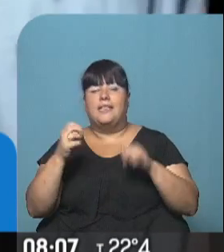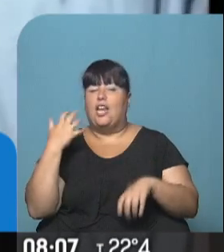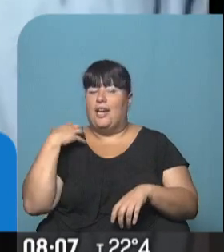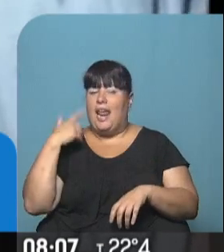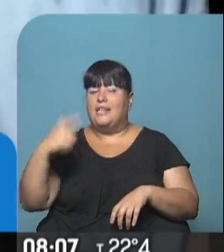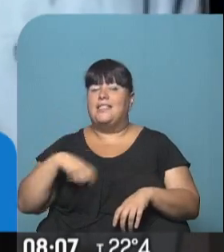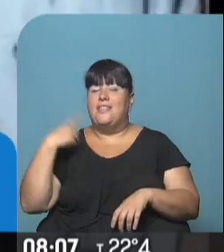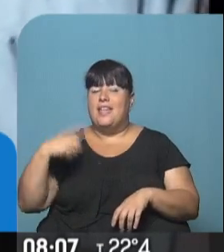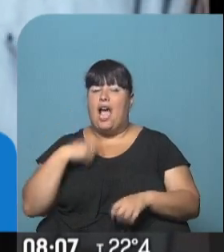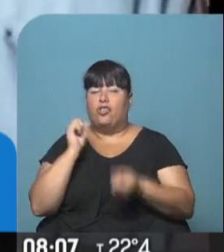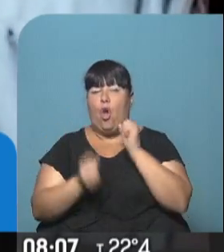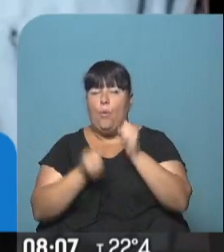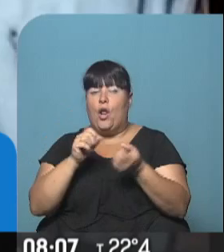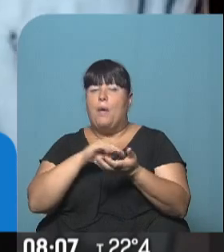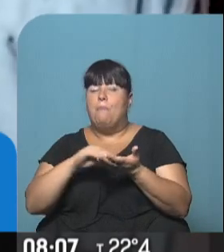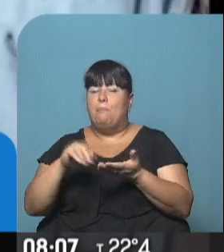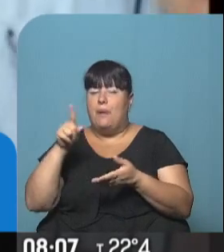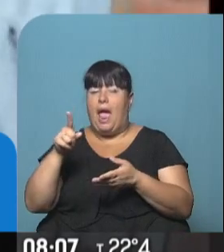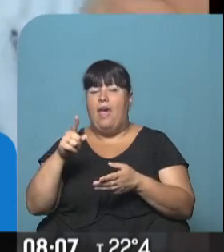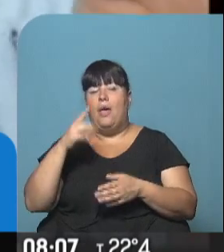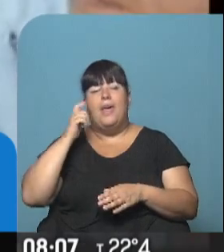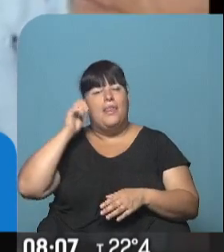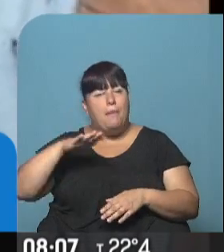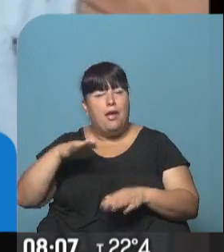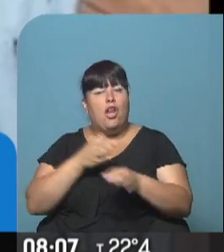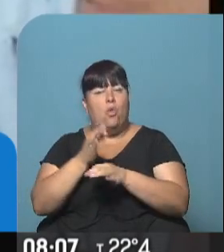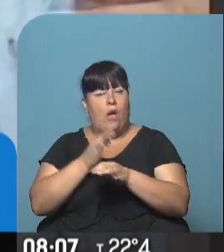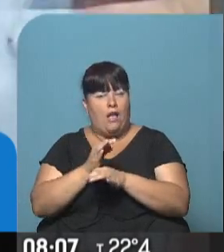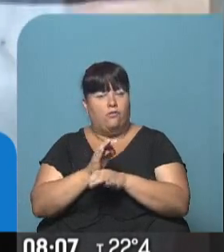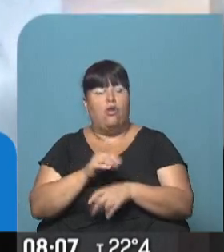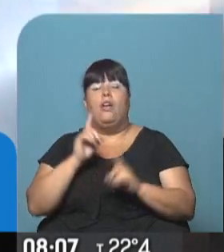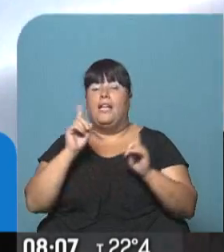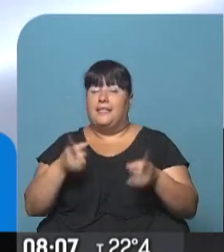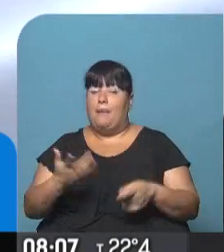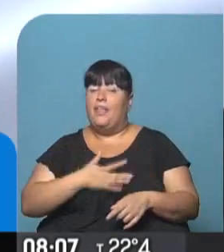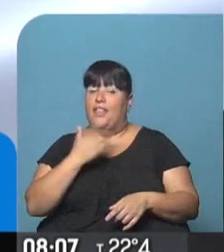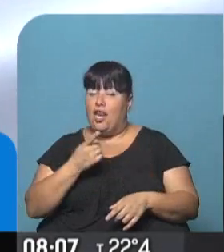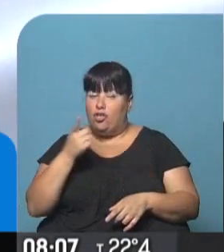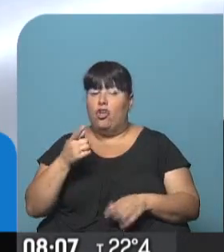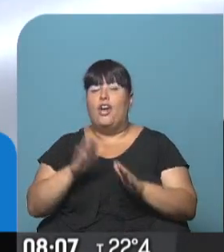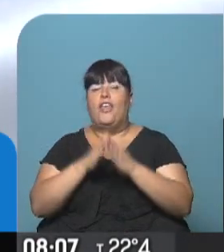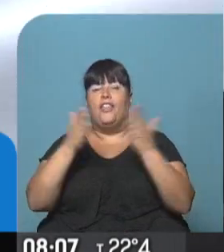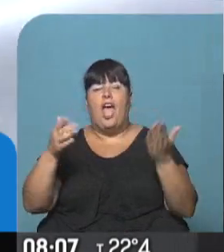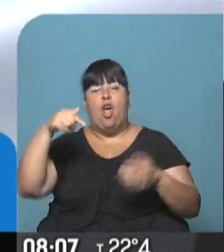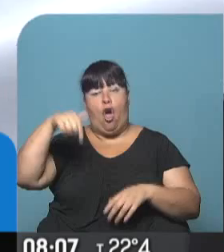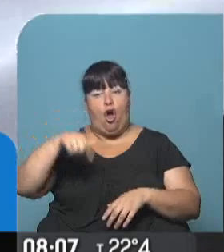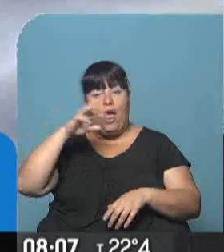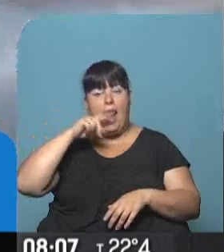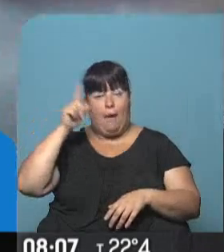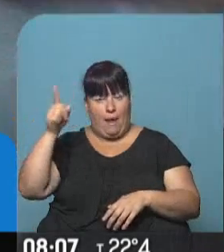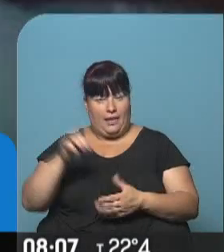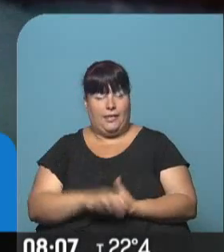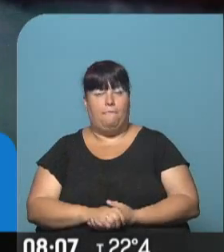general del Sindicato de Obreros y Empleados de Minoridad y Educación y también director del diario Hoy de La